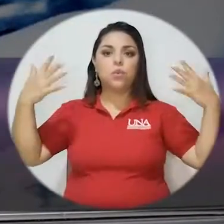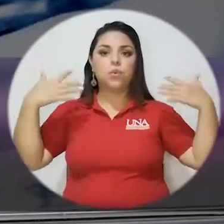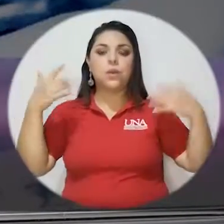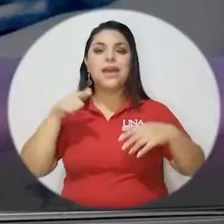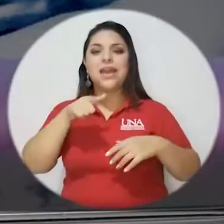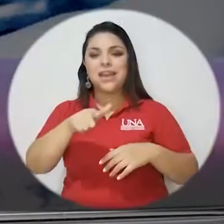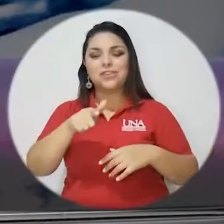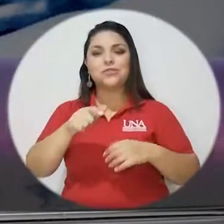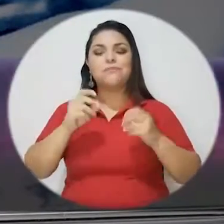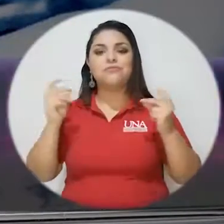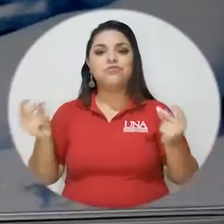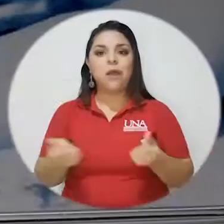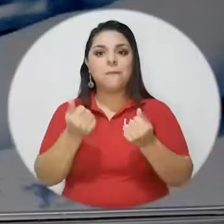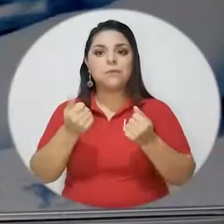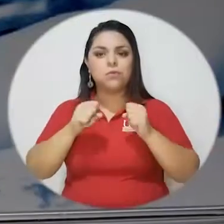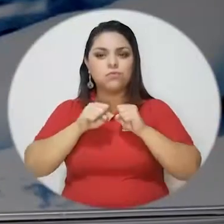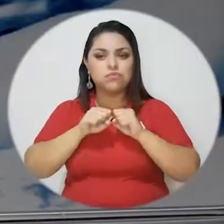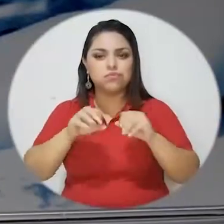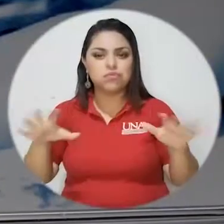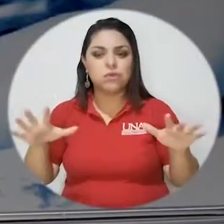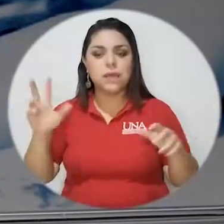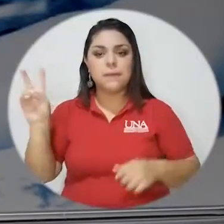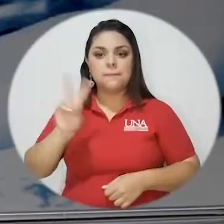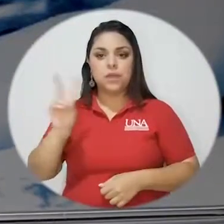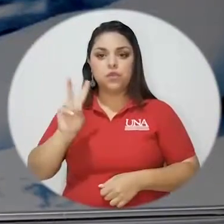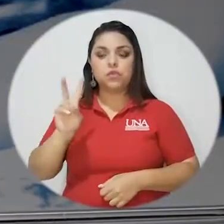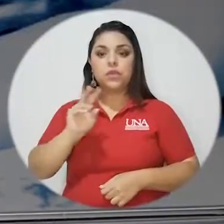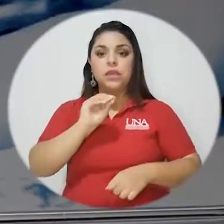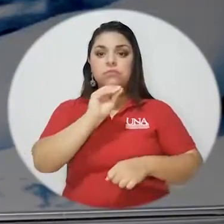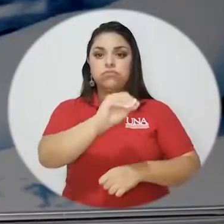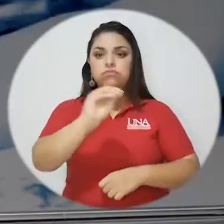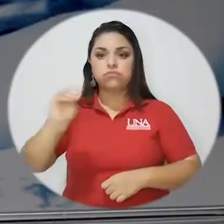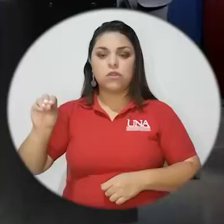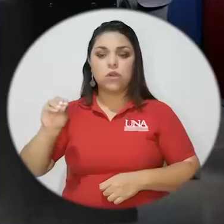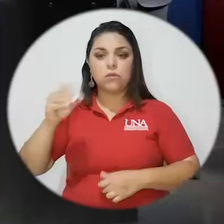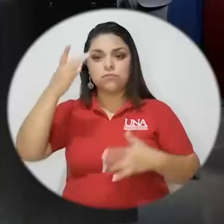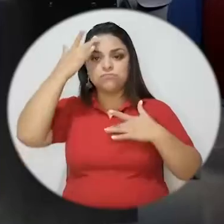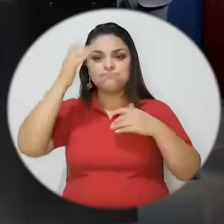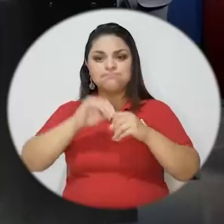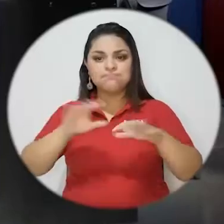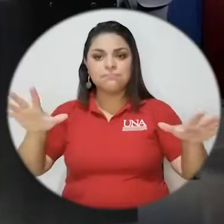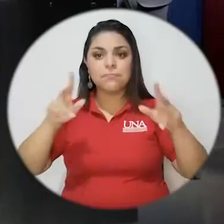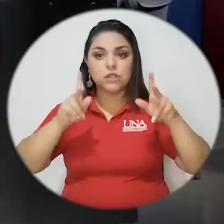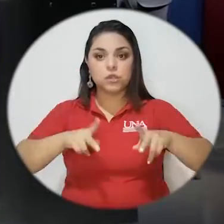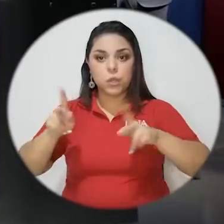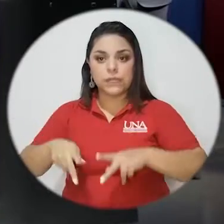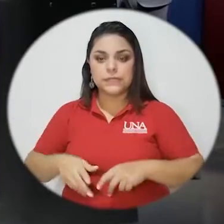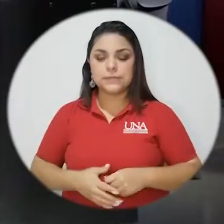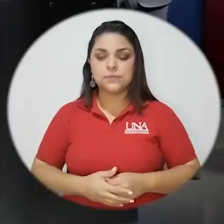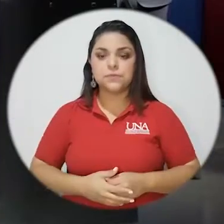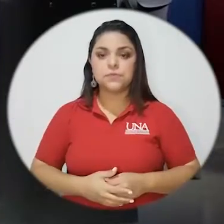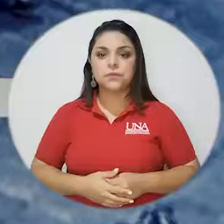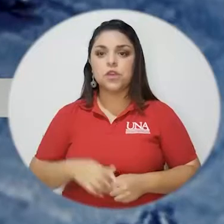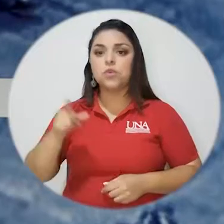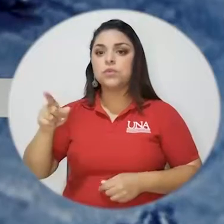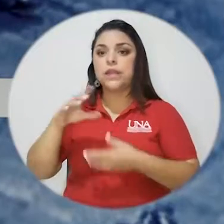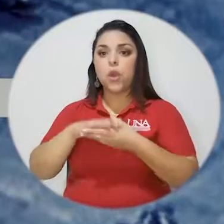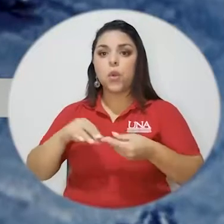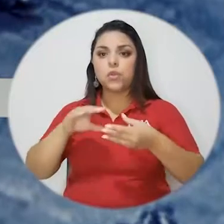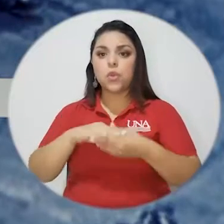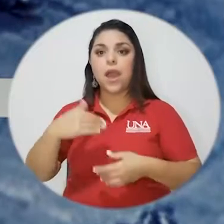favorezcan la dispersión del virus, el contagio de las demás personas. Usted mencionó que hay ciertos eventos o